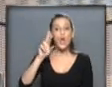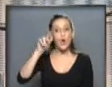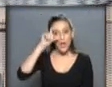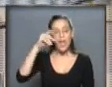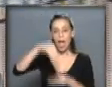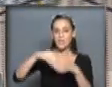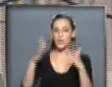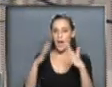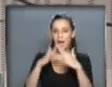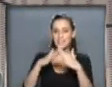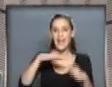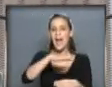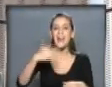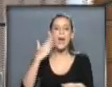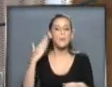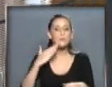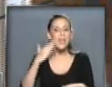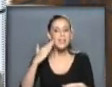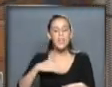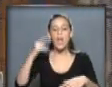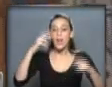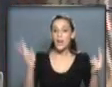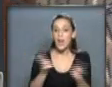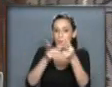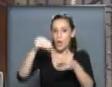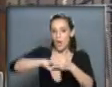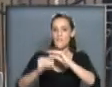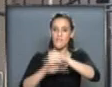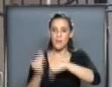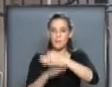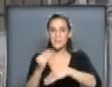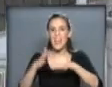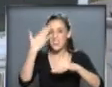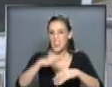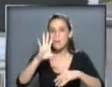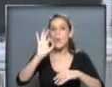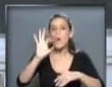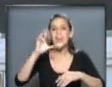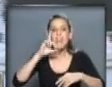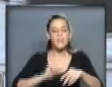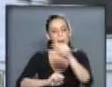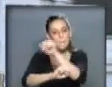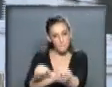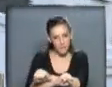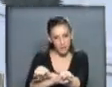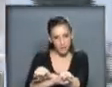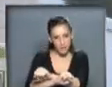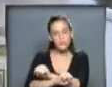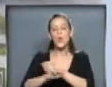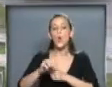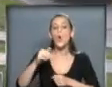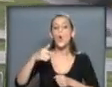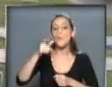localidad bonaerense de Ramos Mejía, donde se reunió con su familia tras los 40 días de detención en la cárcel de Ezeiza.